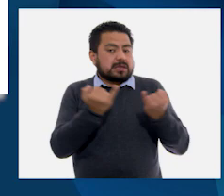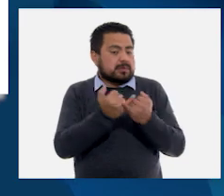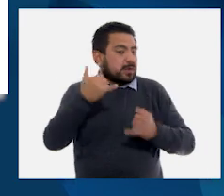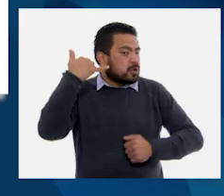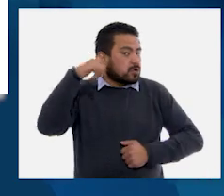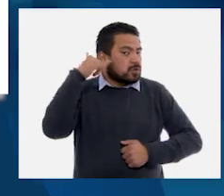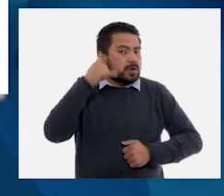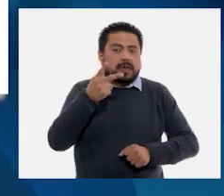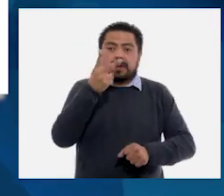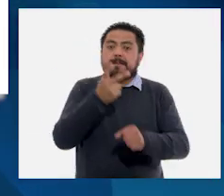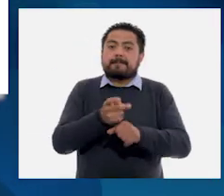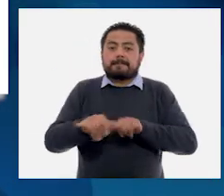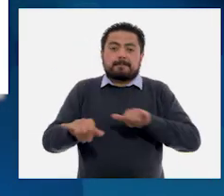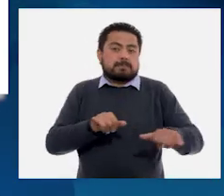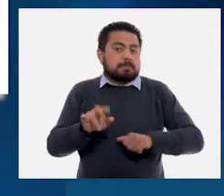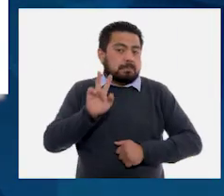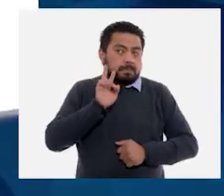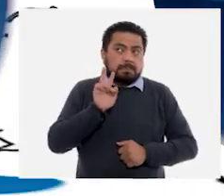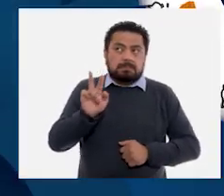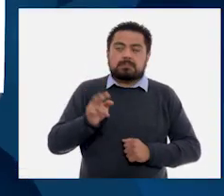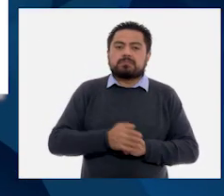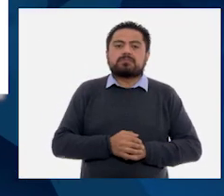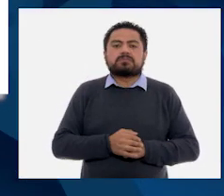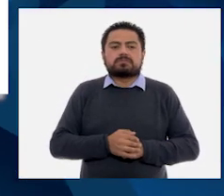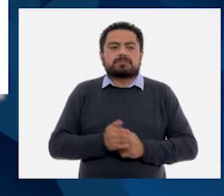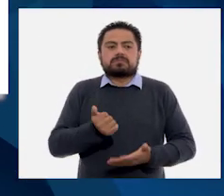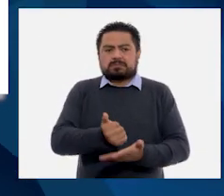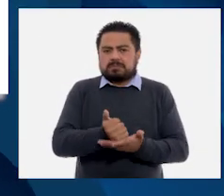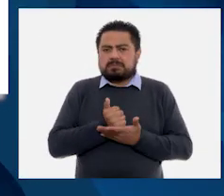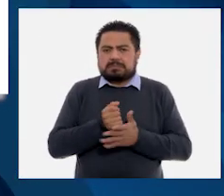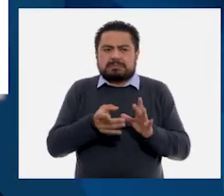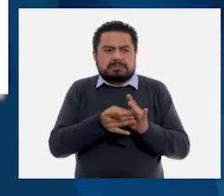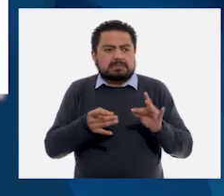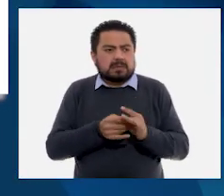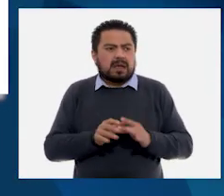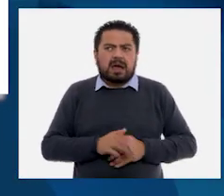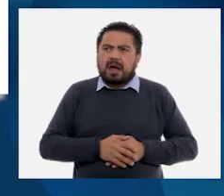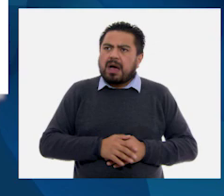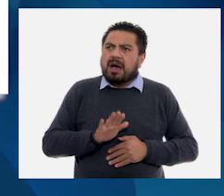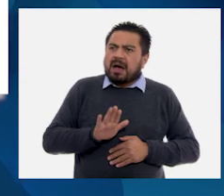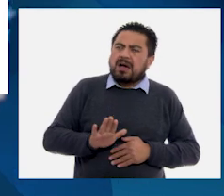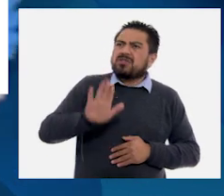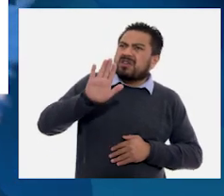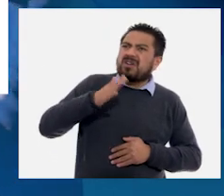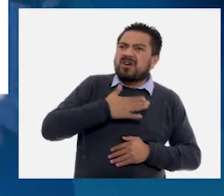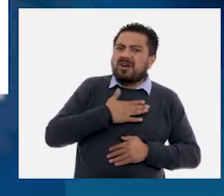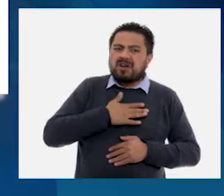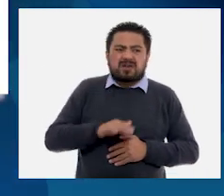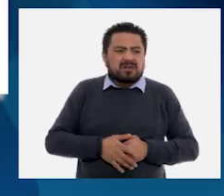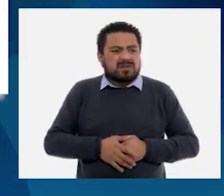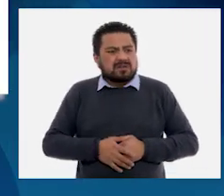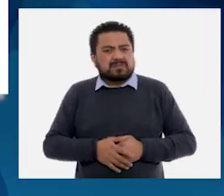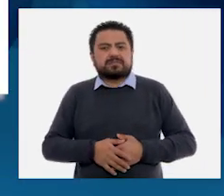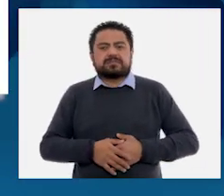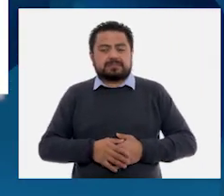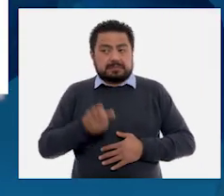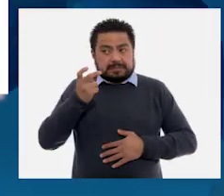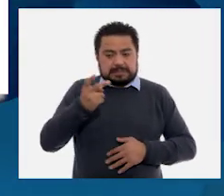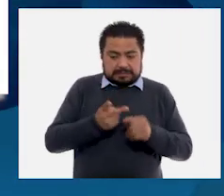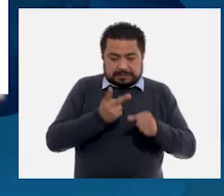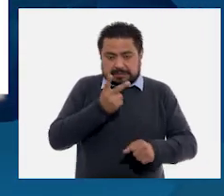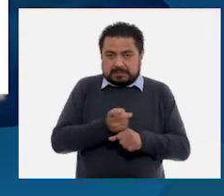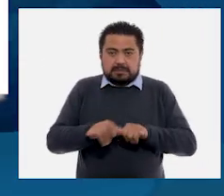Vamos a ver el segundo mapa. ¿Quién me ayuda a describirlo? A ver... ¡Ay! ¡Yo! Este